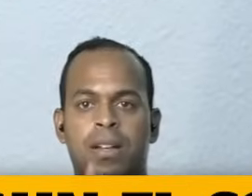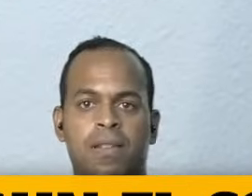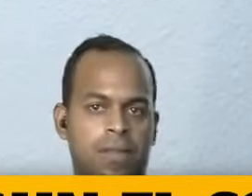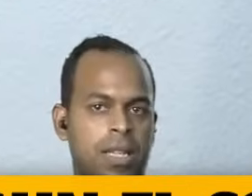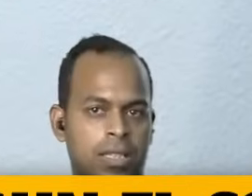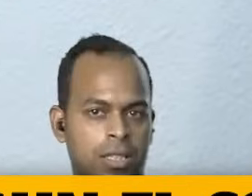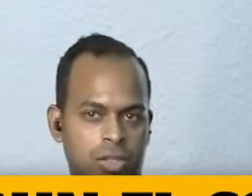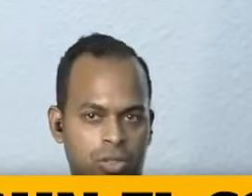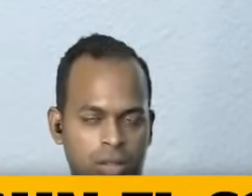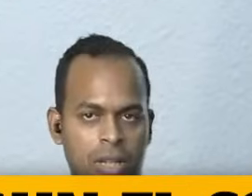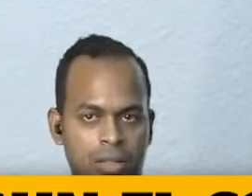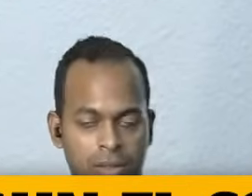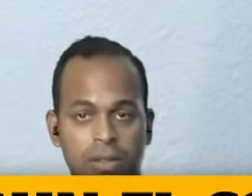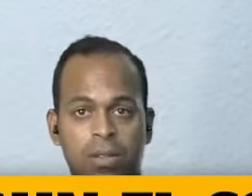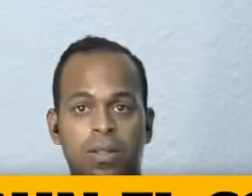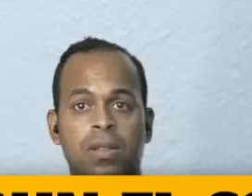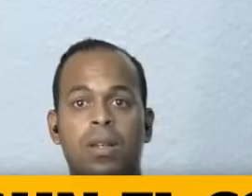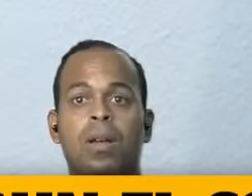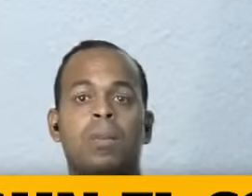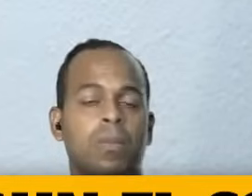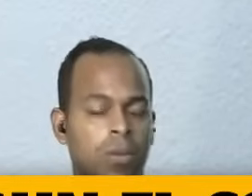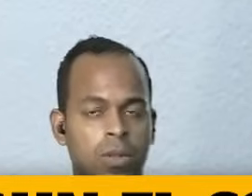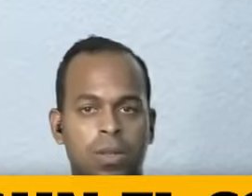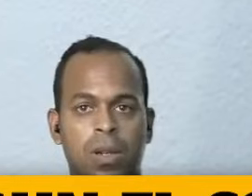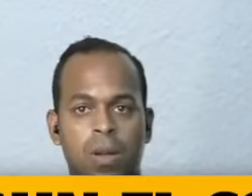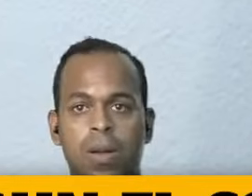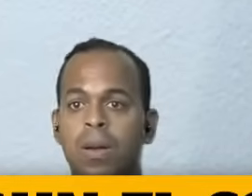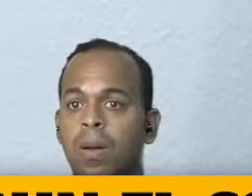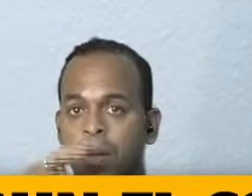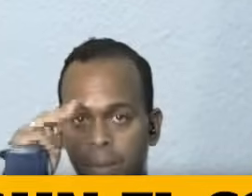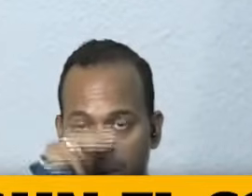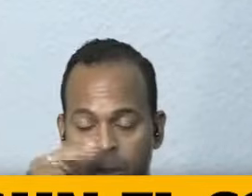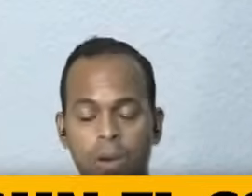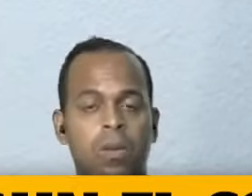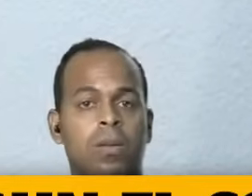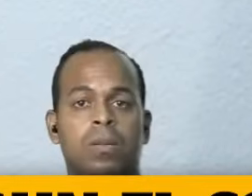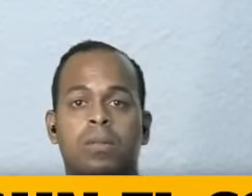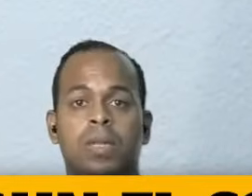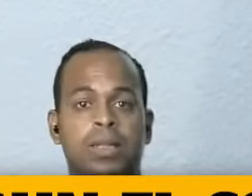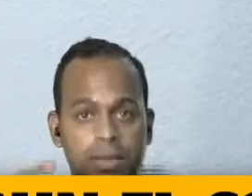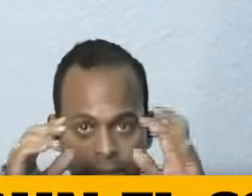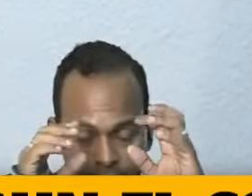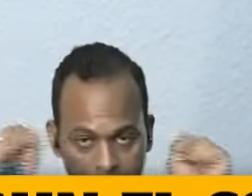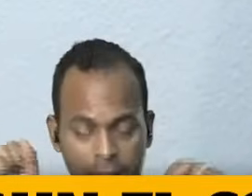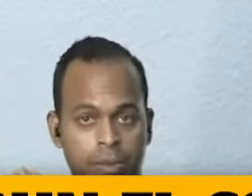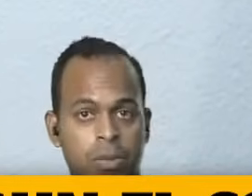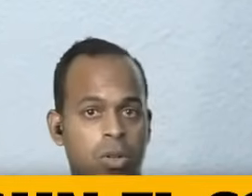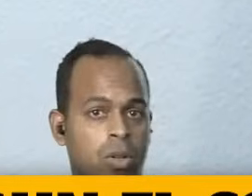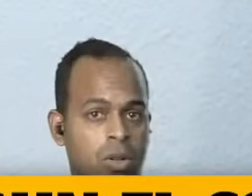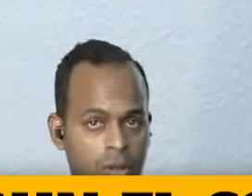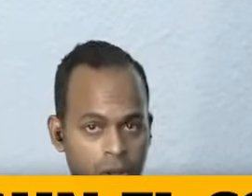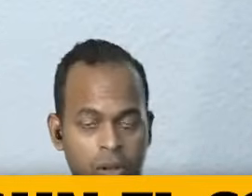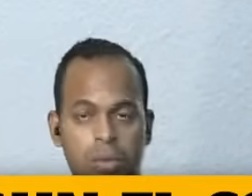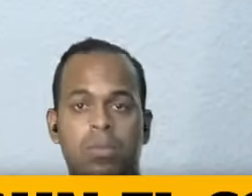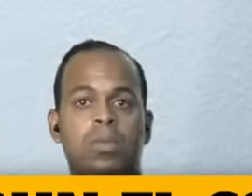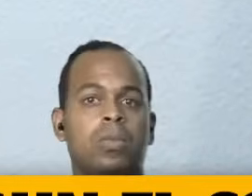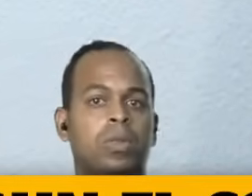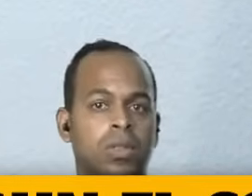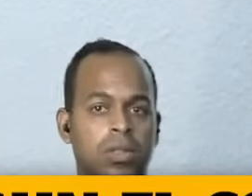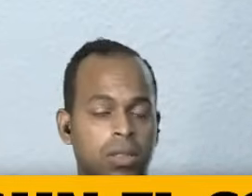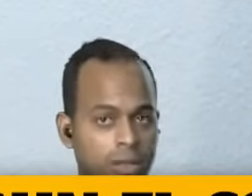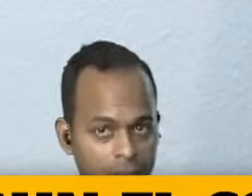Monteplata, Samaná, El Ceibo, La Romana, Montecristi, San Juan, Asua, Bauru, Verde,